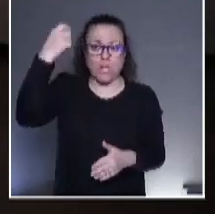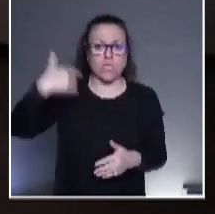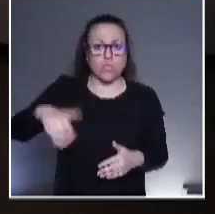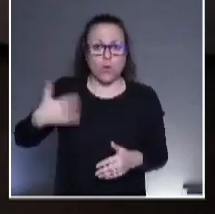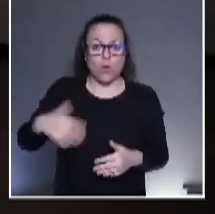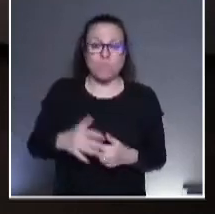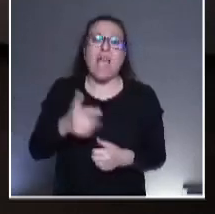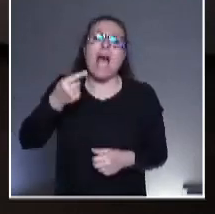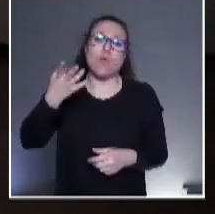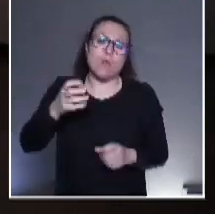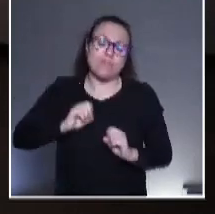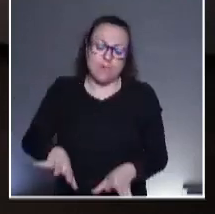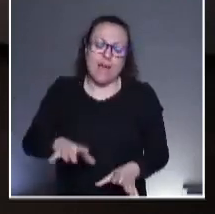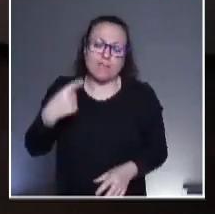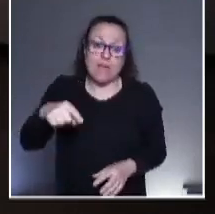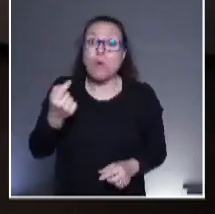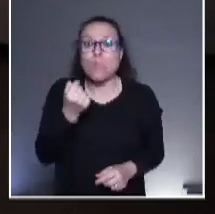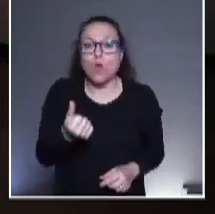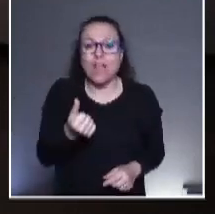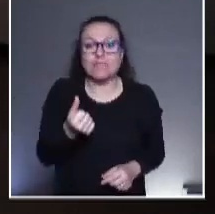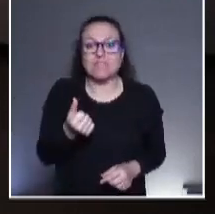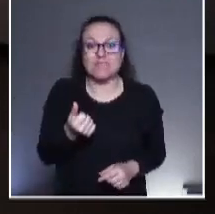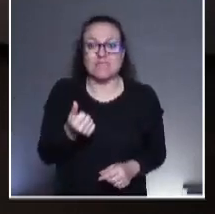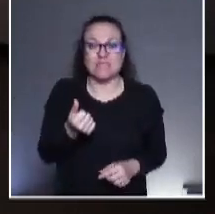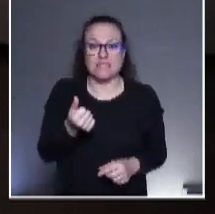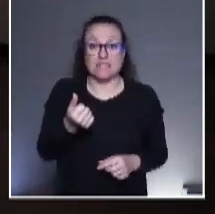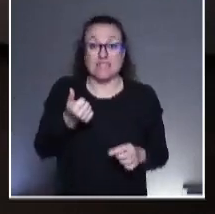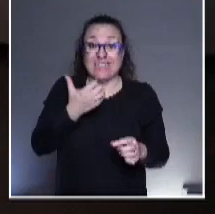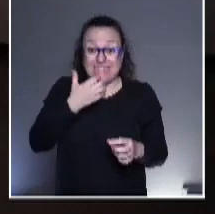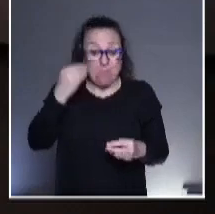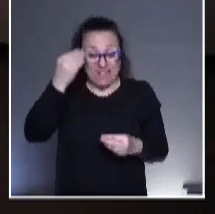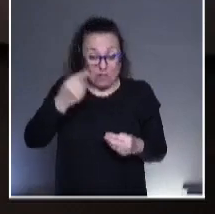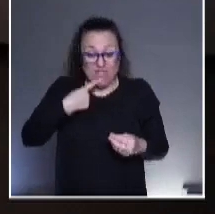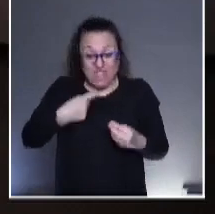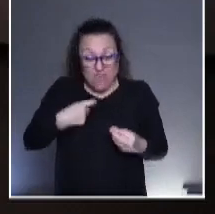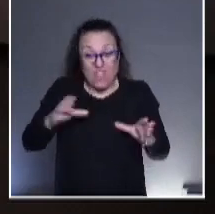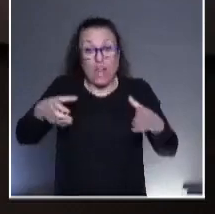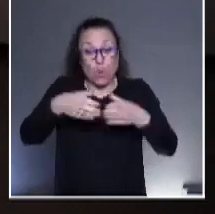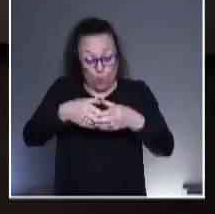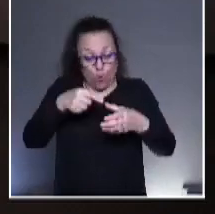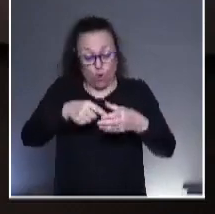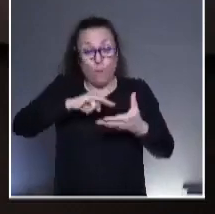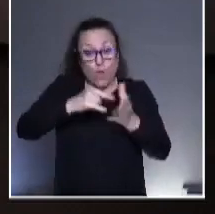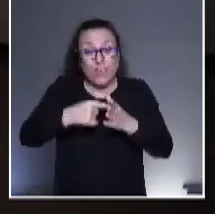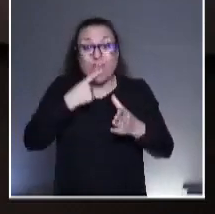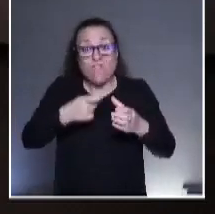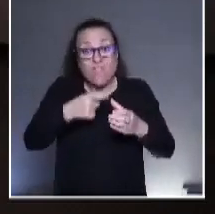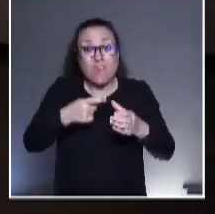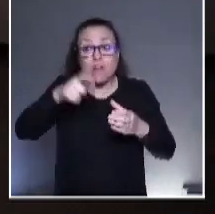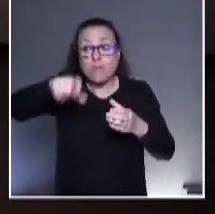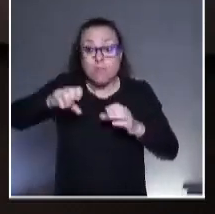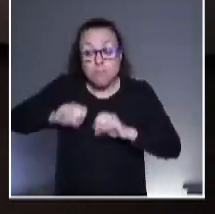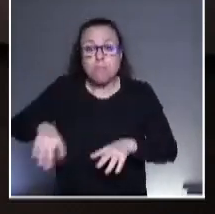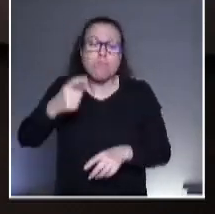Hemos tenido algunas bajas, pero pocas en comparación con la extrema complejidad del grupo de partida, como estáis viendo. Lo que